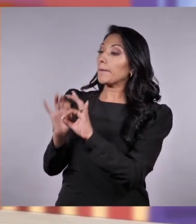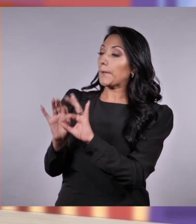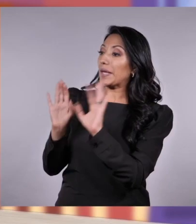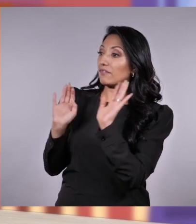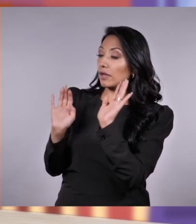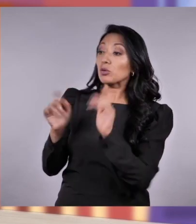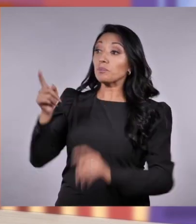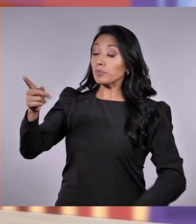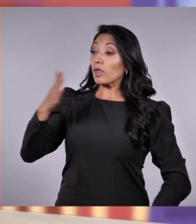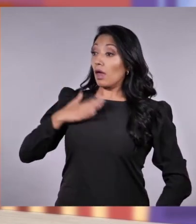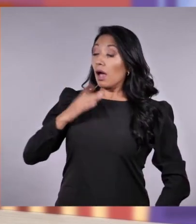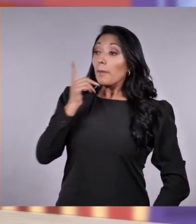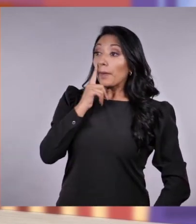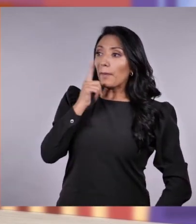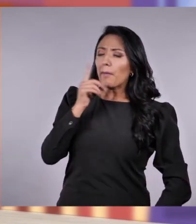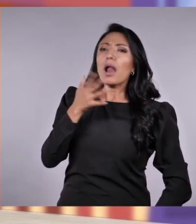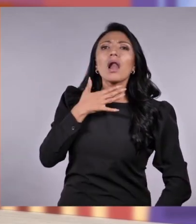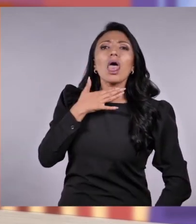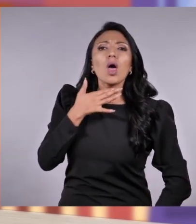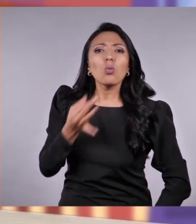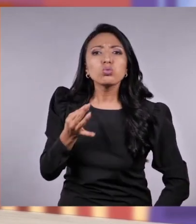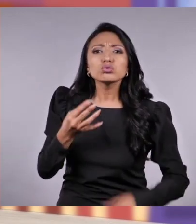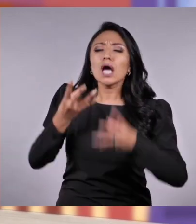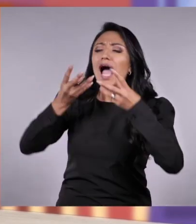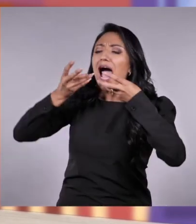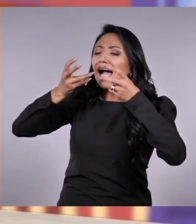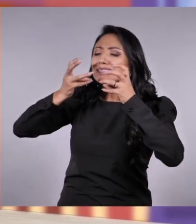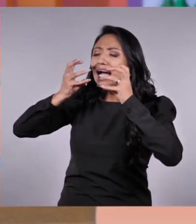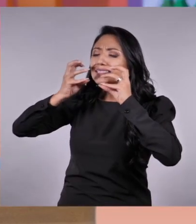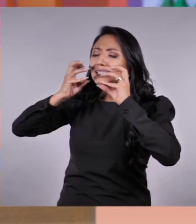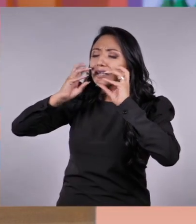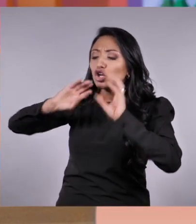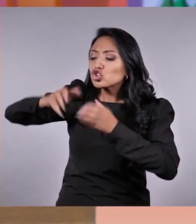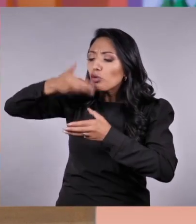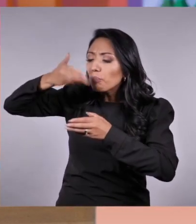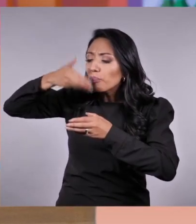¿Sabe? A mi papá le encanta poner choclo en el sancocho.